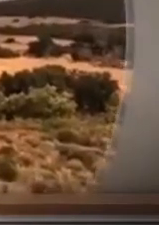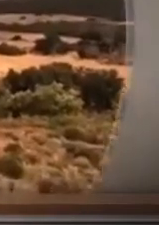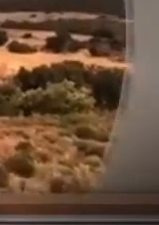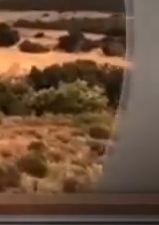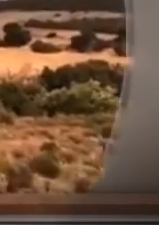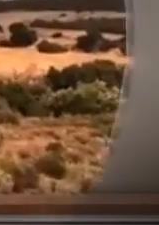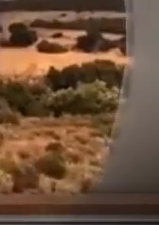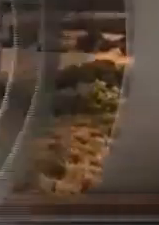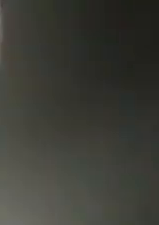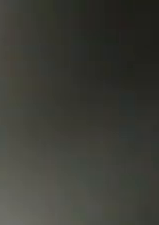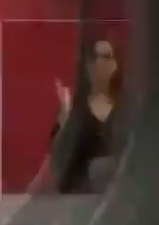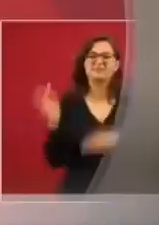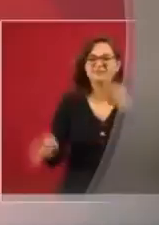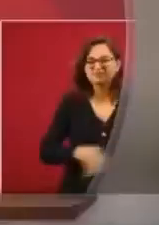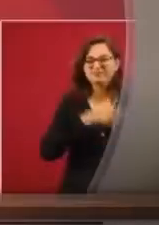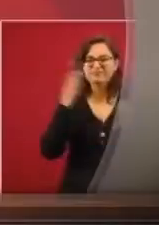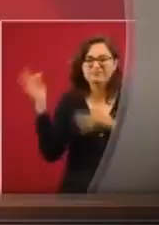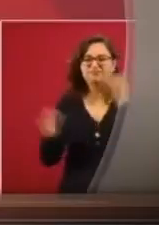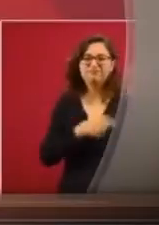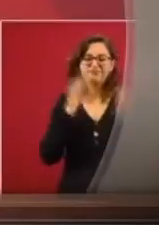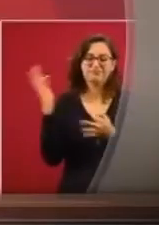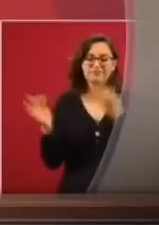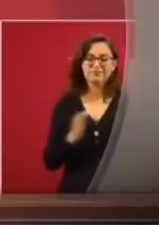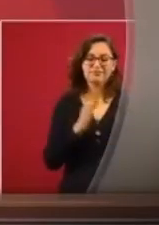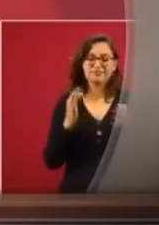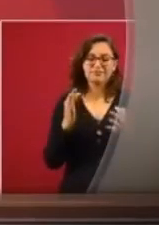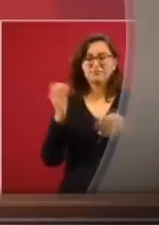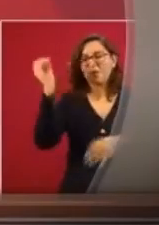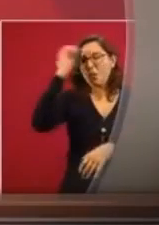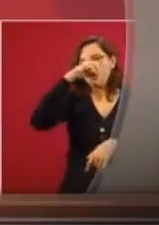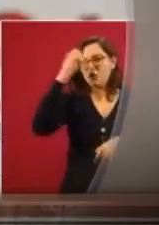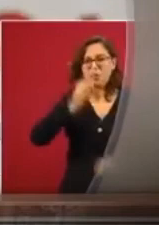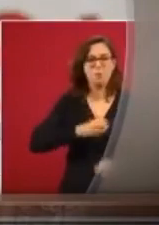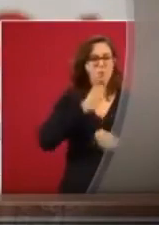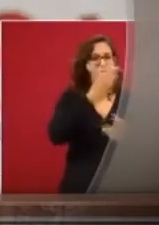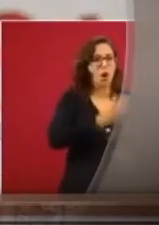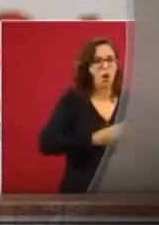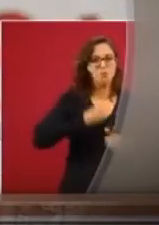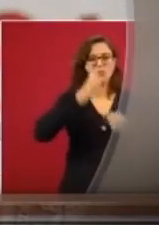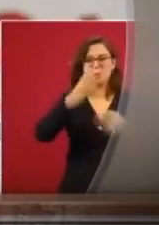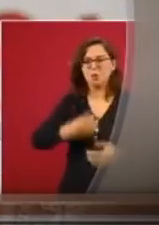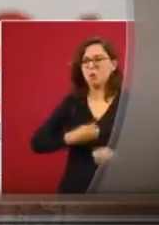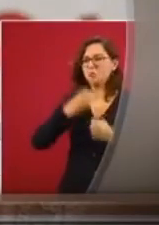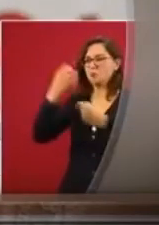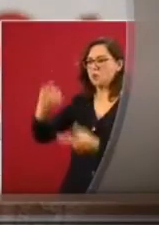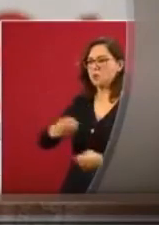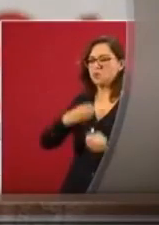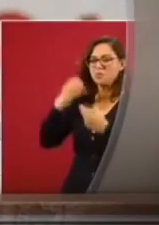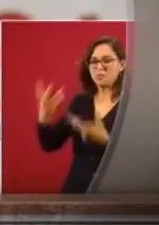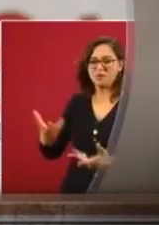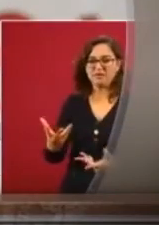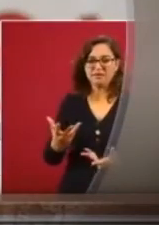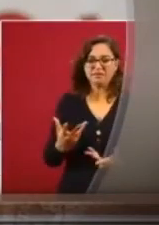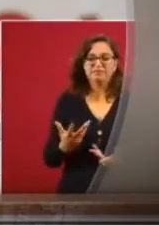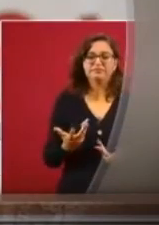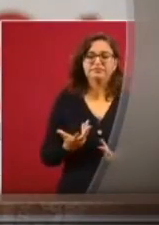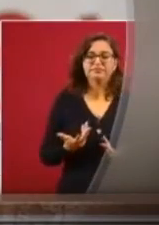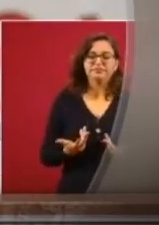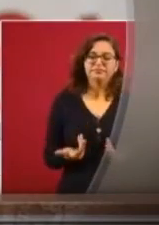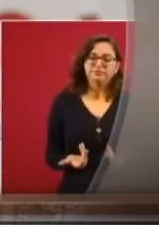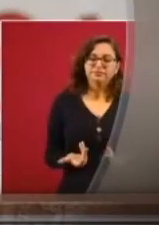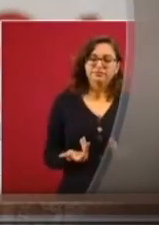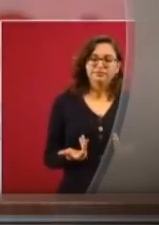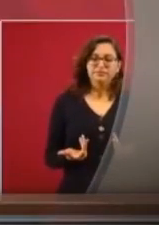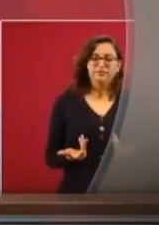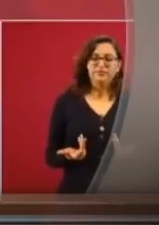Diego. El presidente Andrés Manuel López Obrador decidió guardar silencio respecto a las declaraciones hechas por Donald Trump